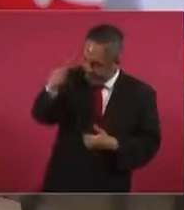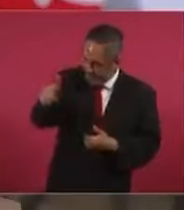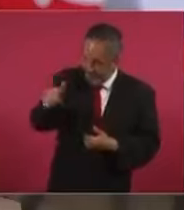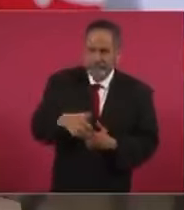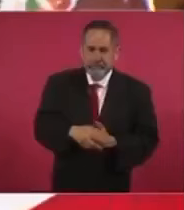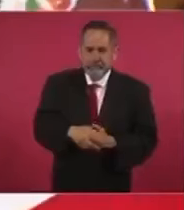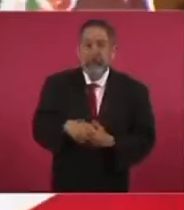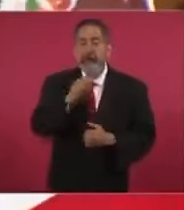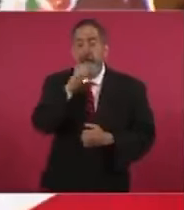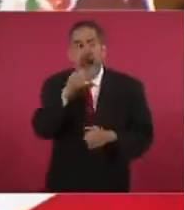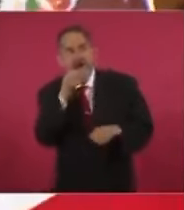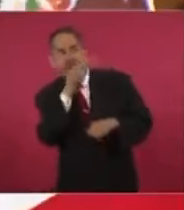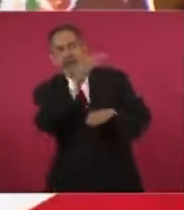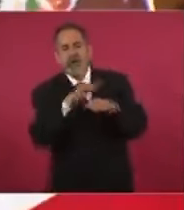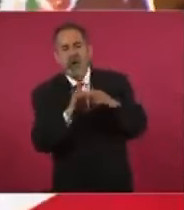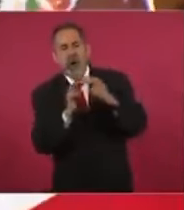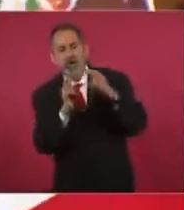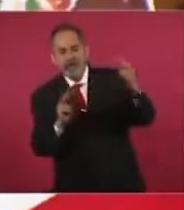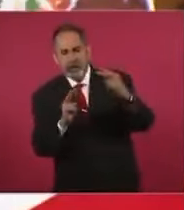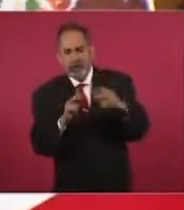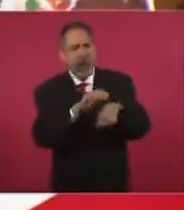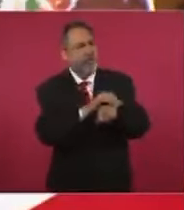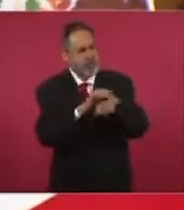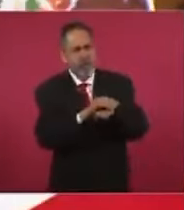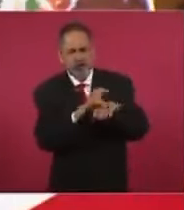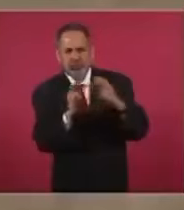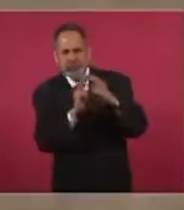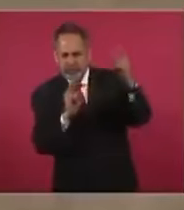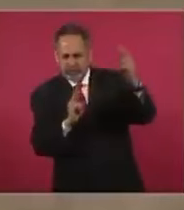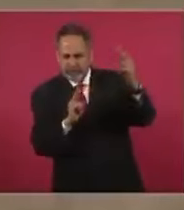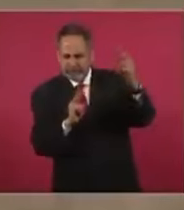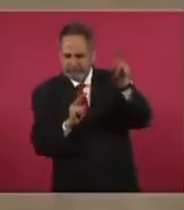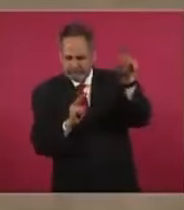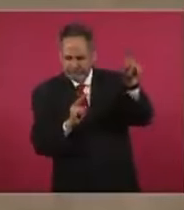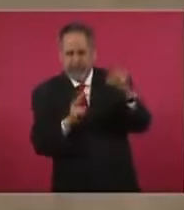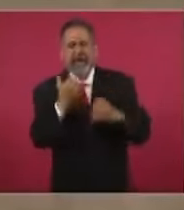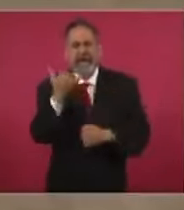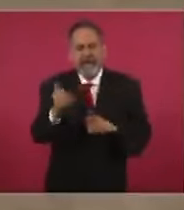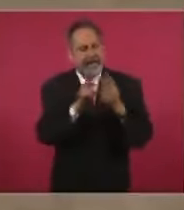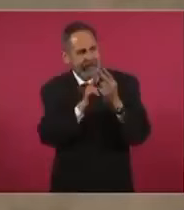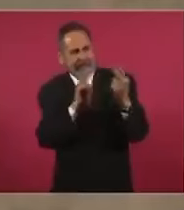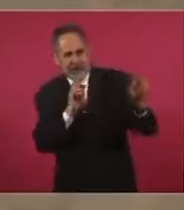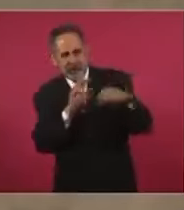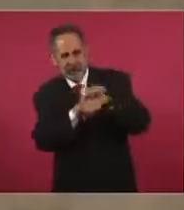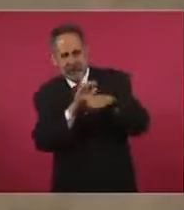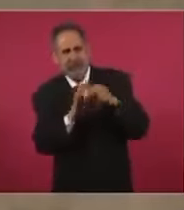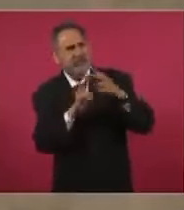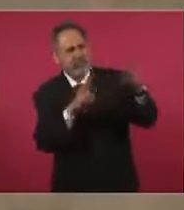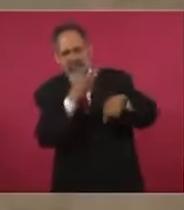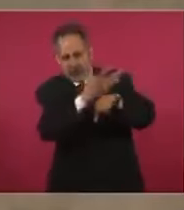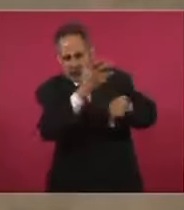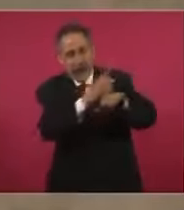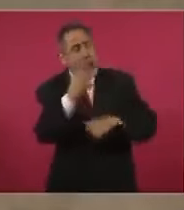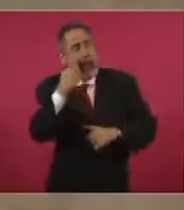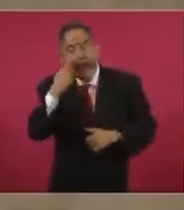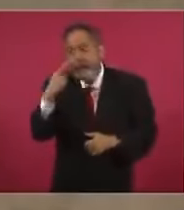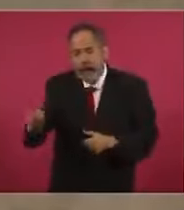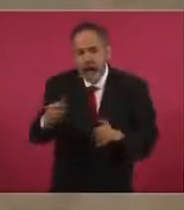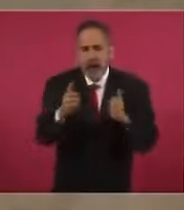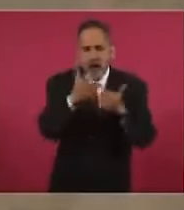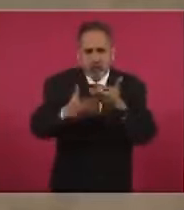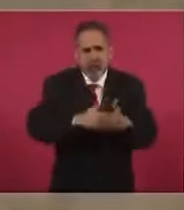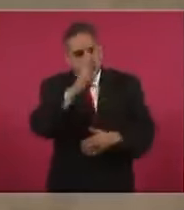nuestros vecinos, amigos y vecinos de Estados Unidos. Lo digo